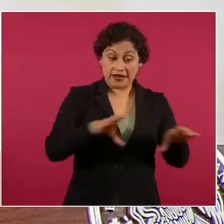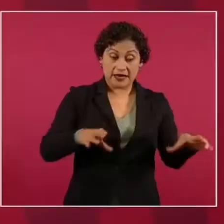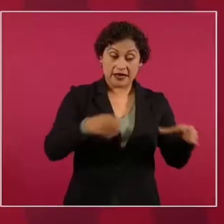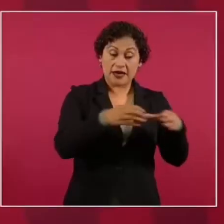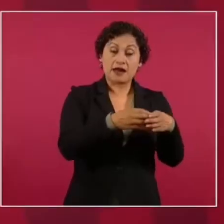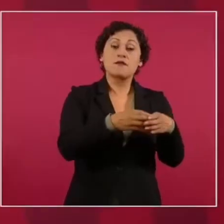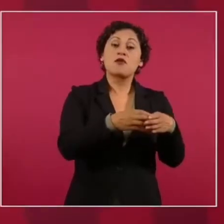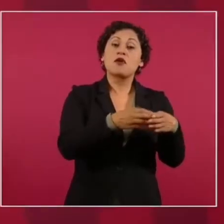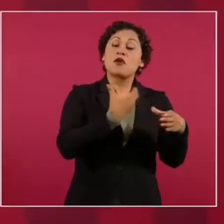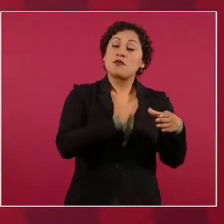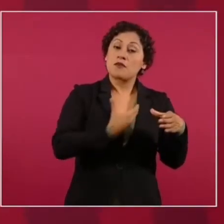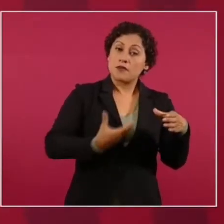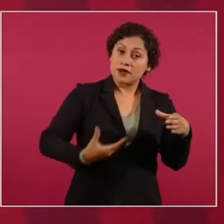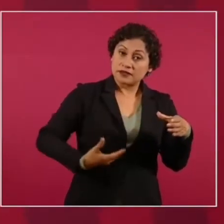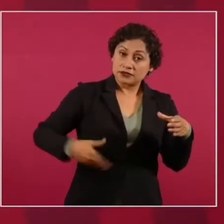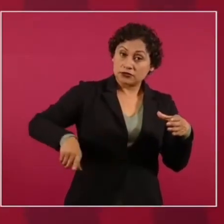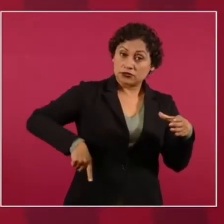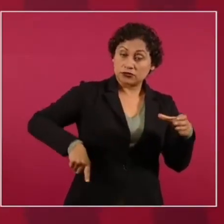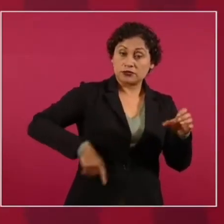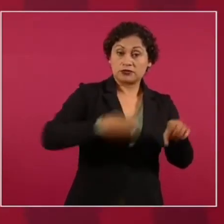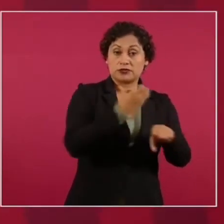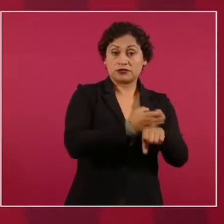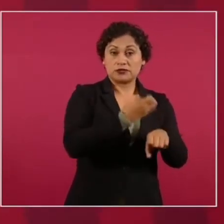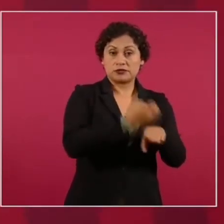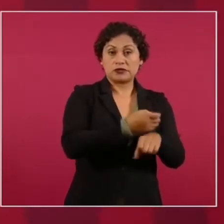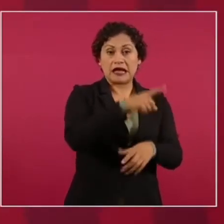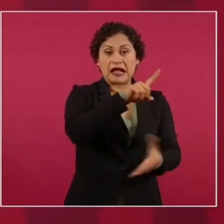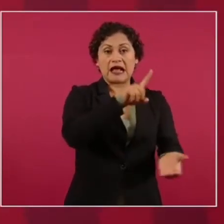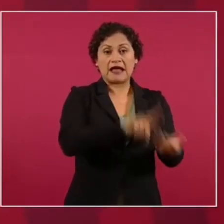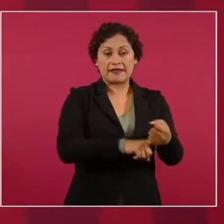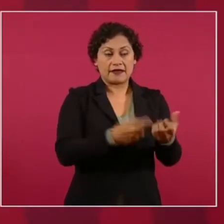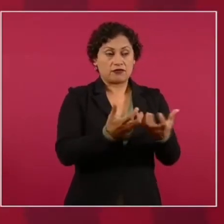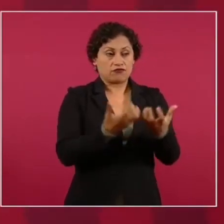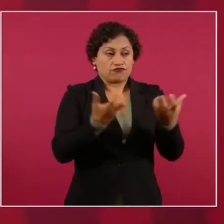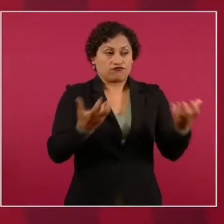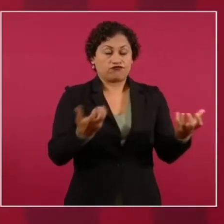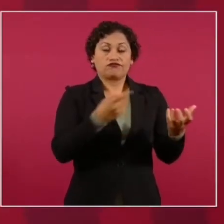entre gobierno federal y gobierno estatal,